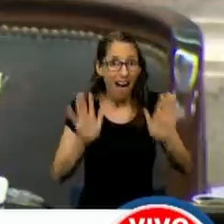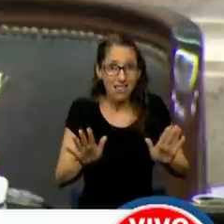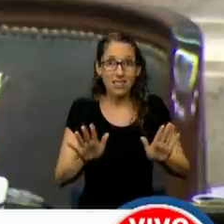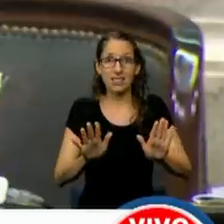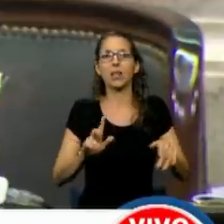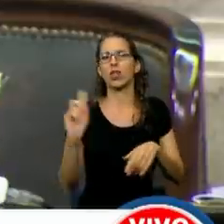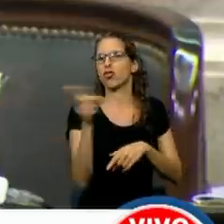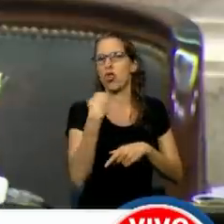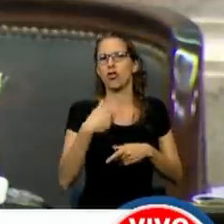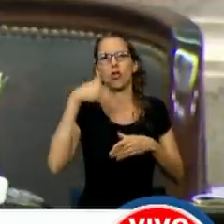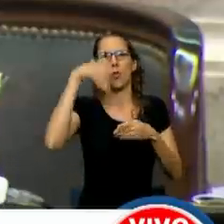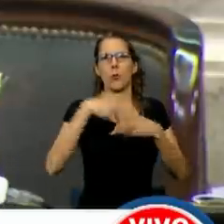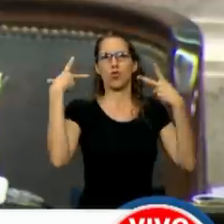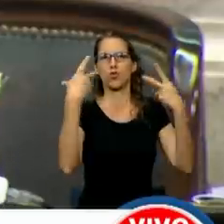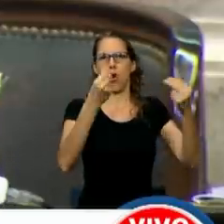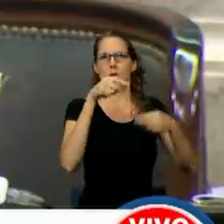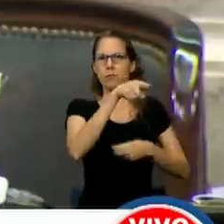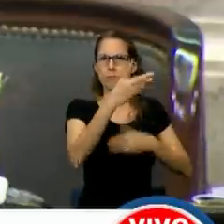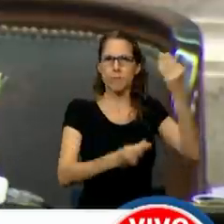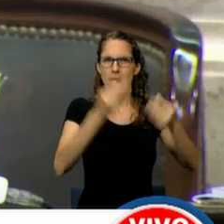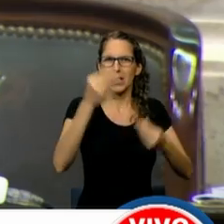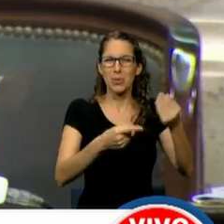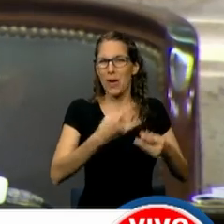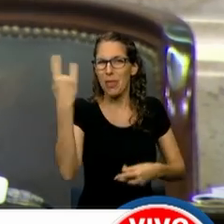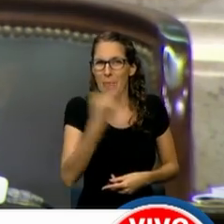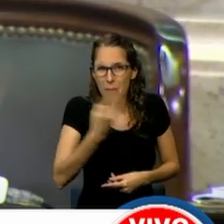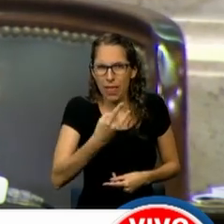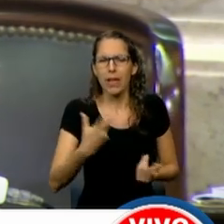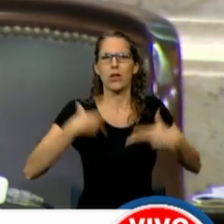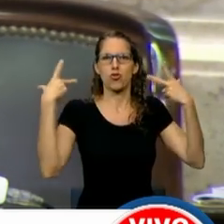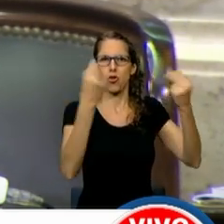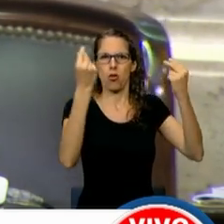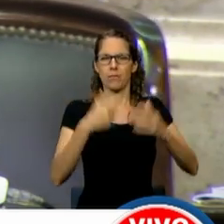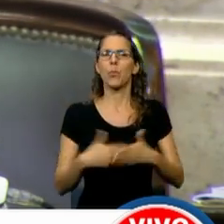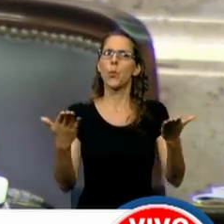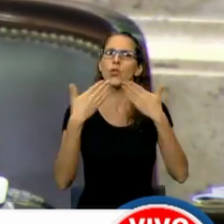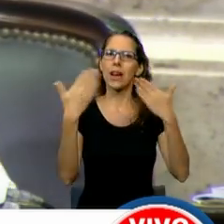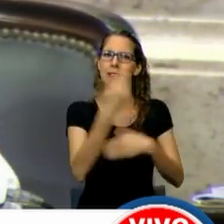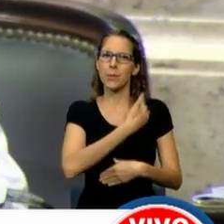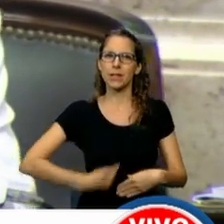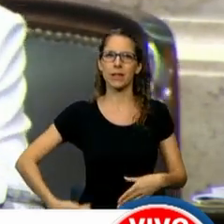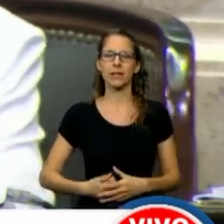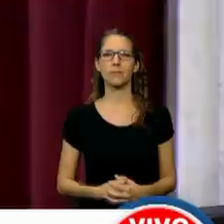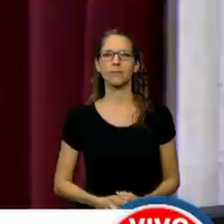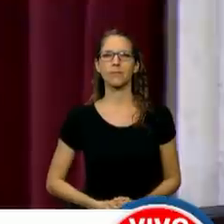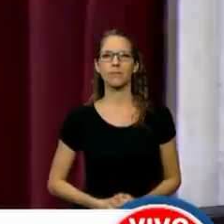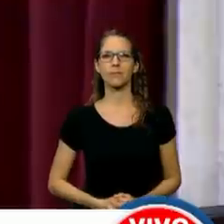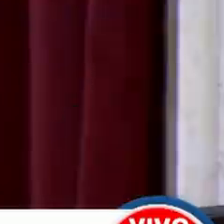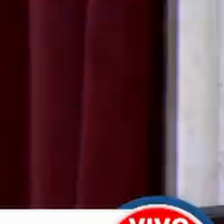vamos a votar en contra de esta ficción que llaman presupuesto nacional muchas gracias señor presidente por